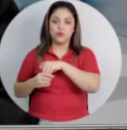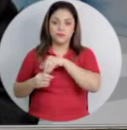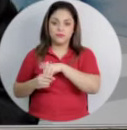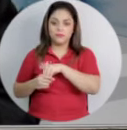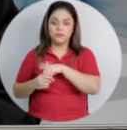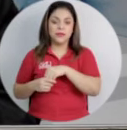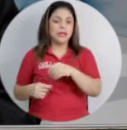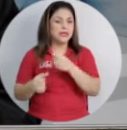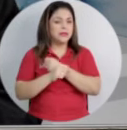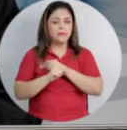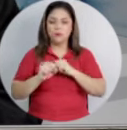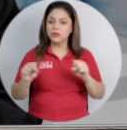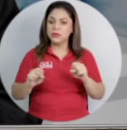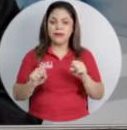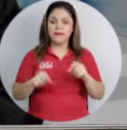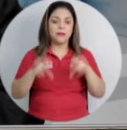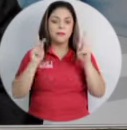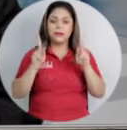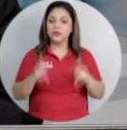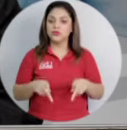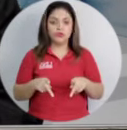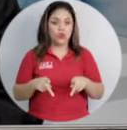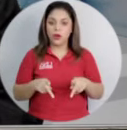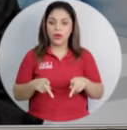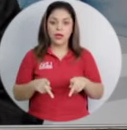posible que un ser humano se